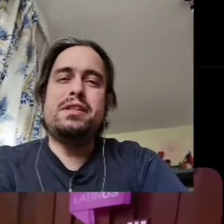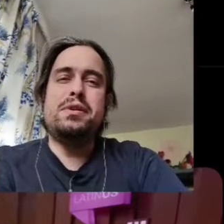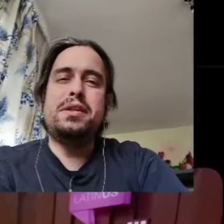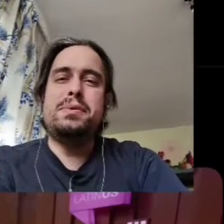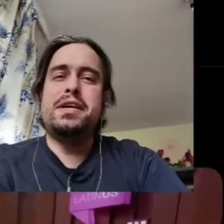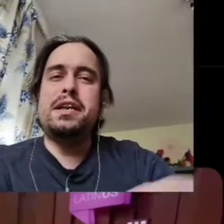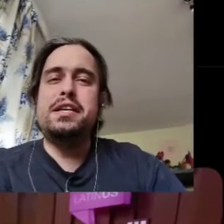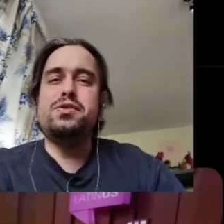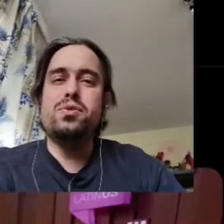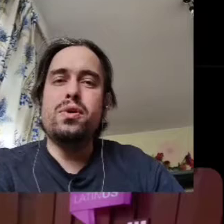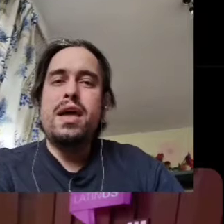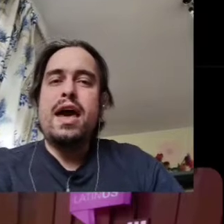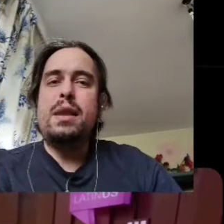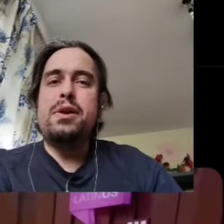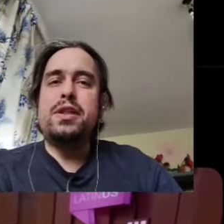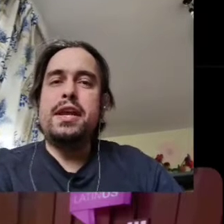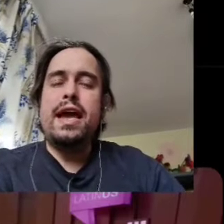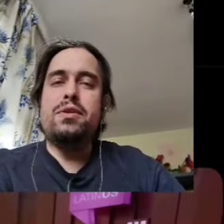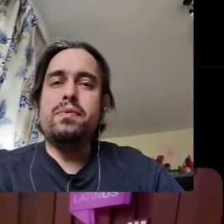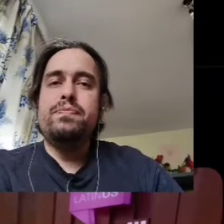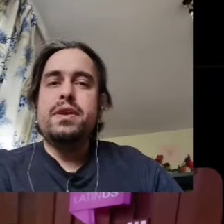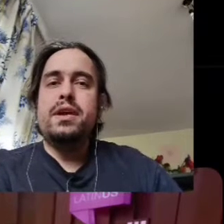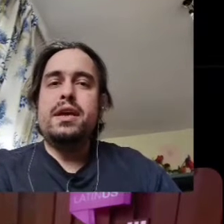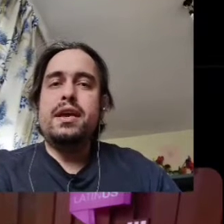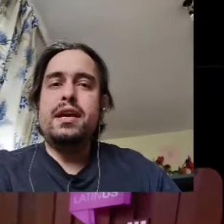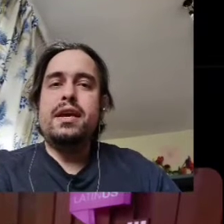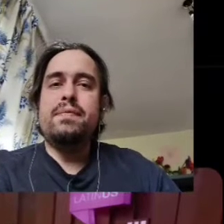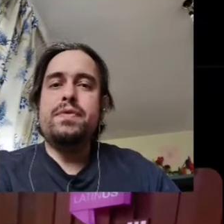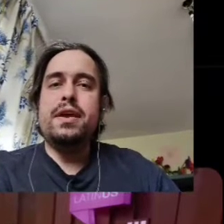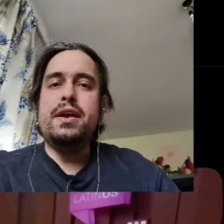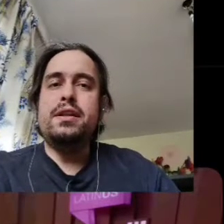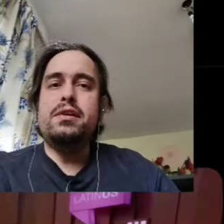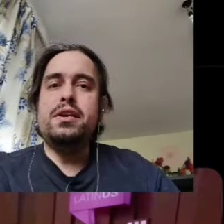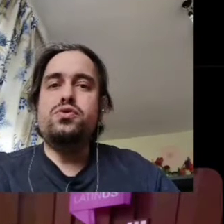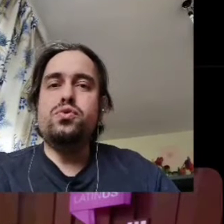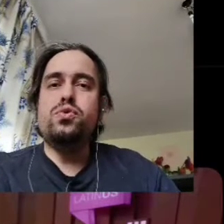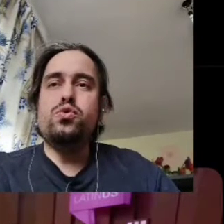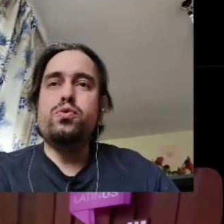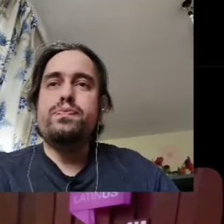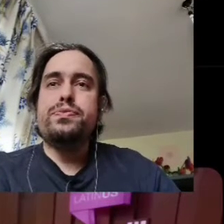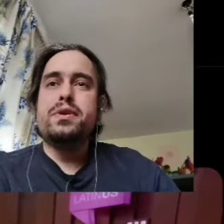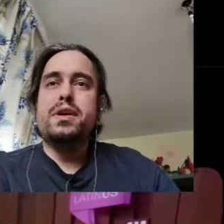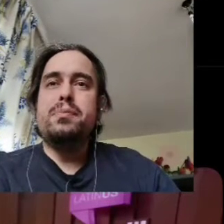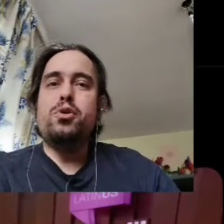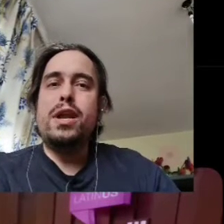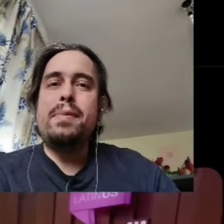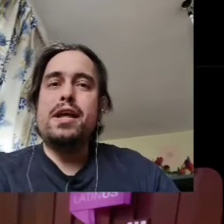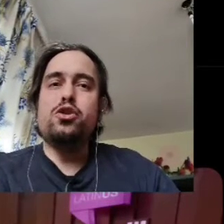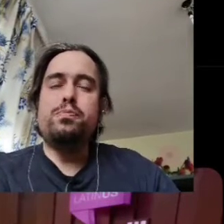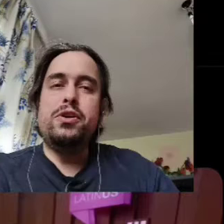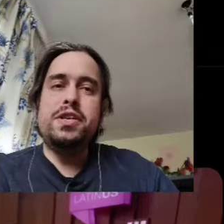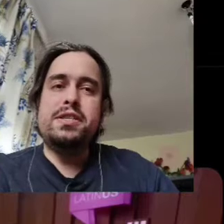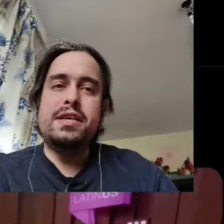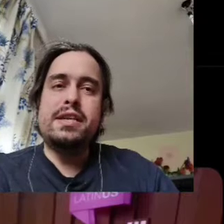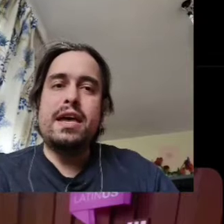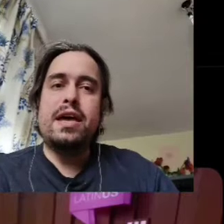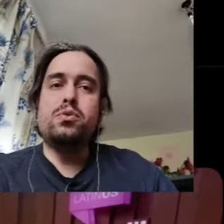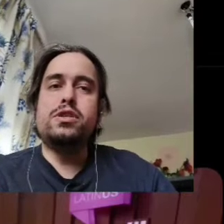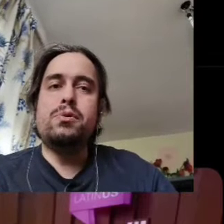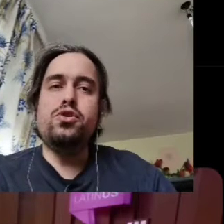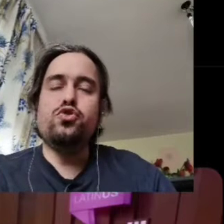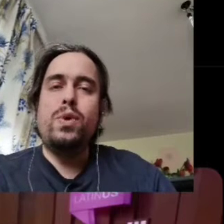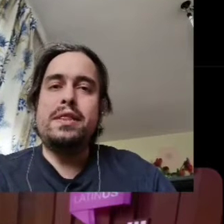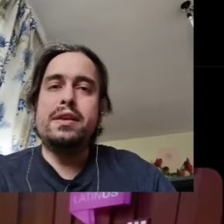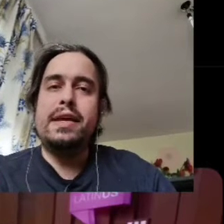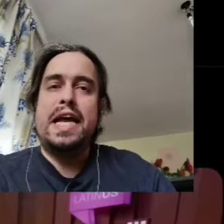una parte de una entrevista que le hizo álvaro delgado en su programa los periodistas a